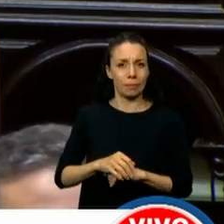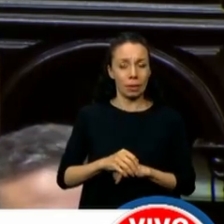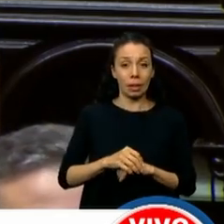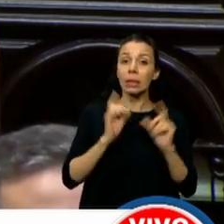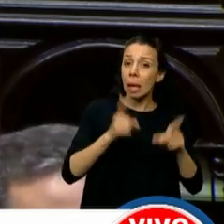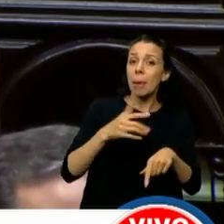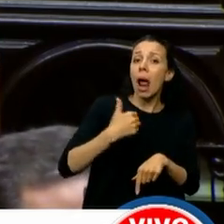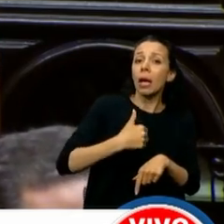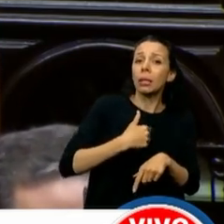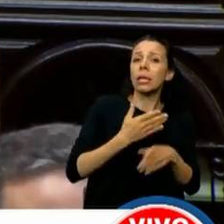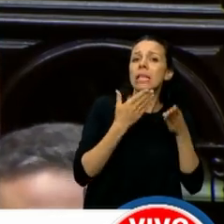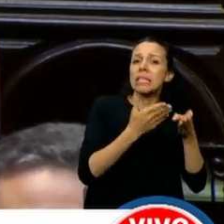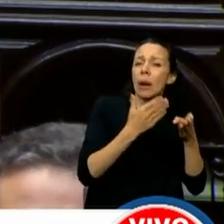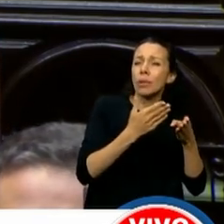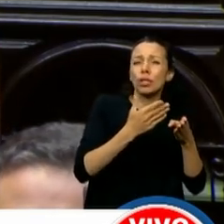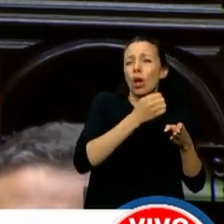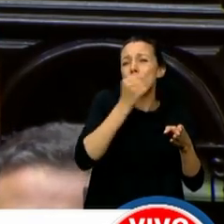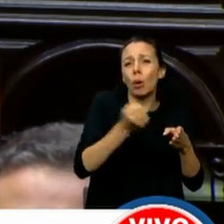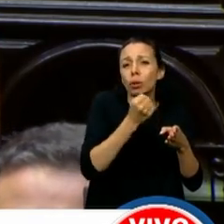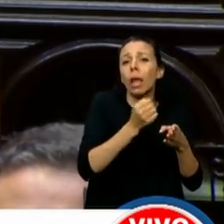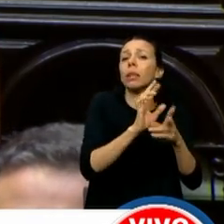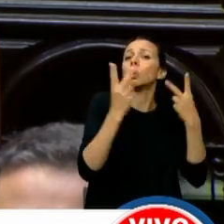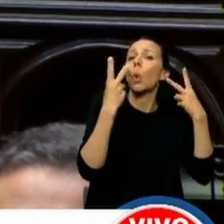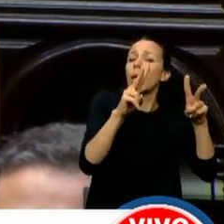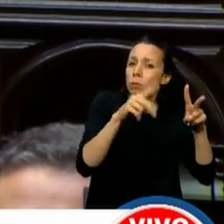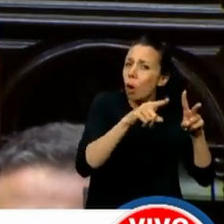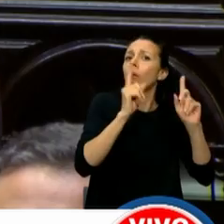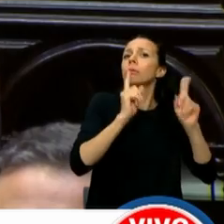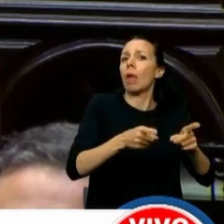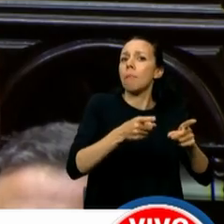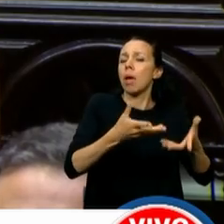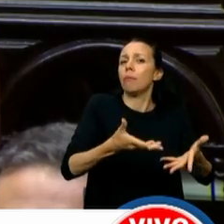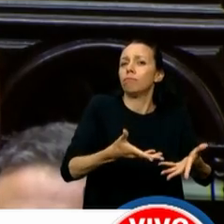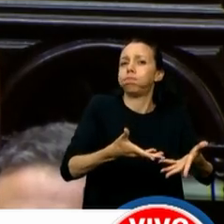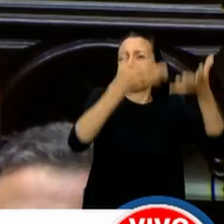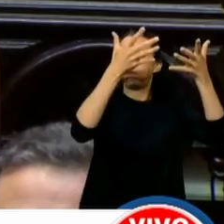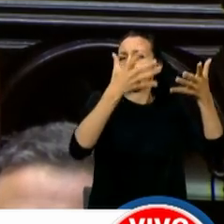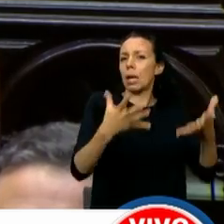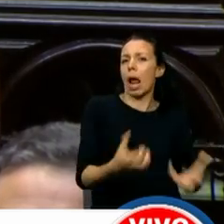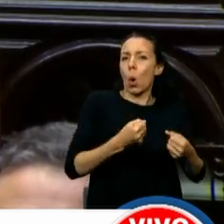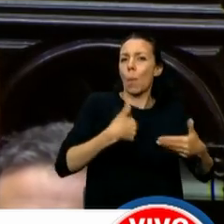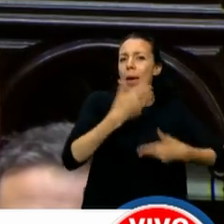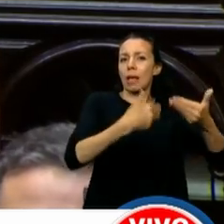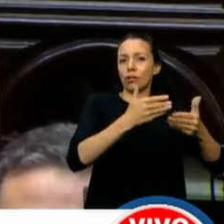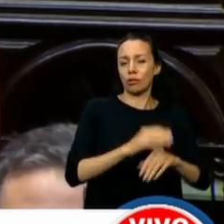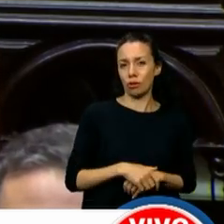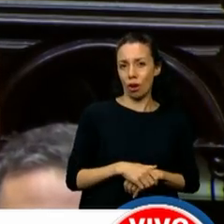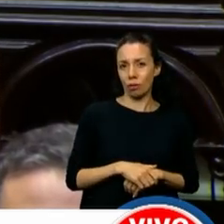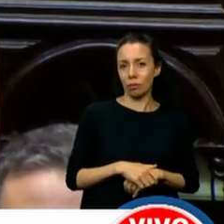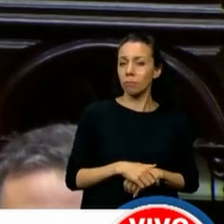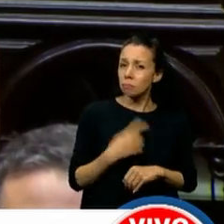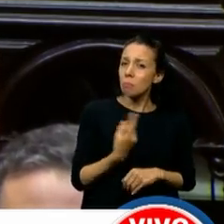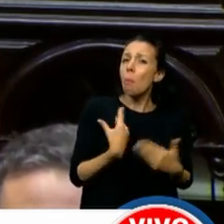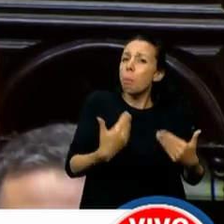actividad de servicios importantísimas como es el turismo está teniendo una fuertísima recuperación hemos podido